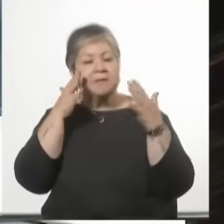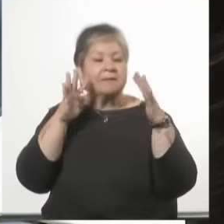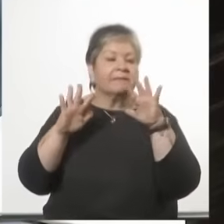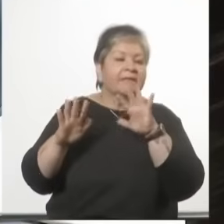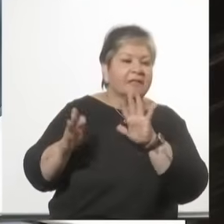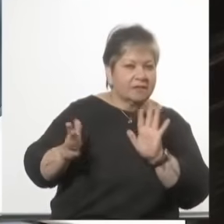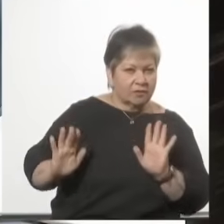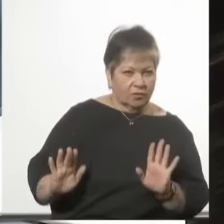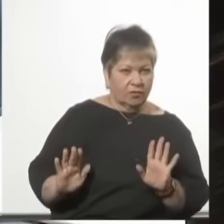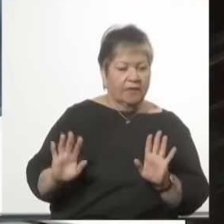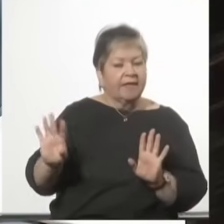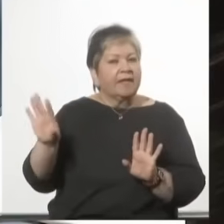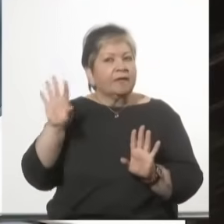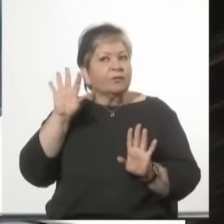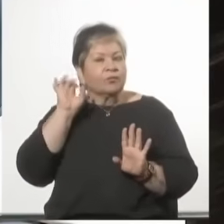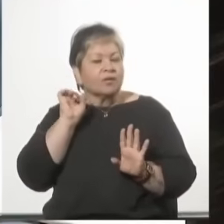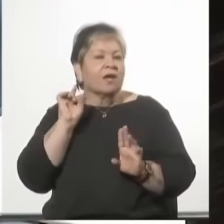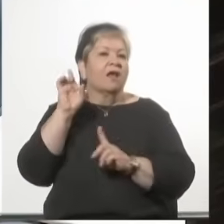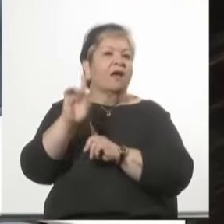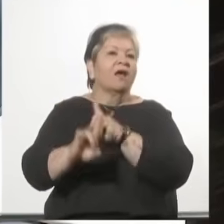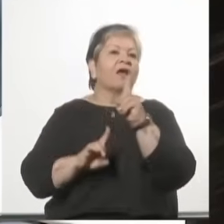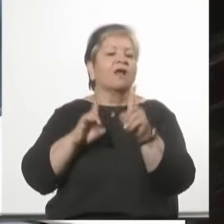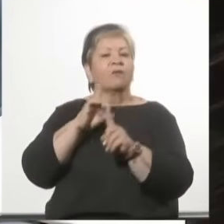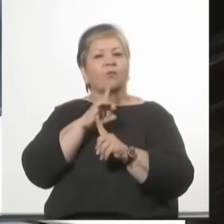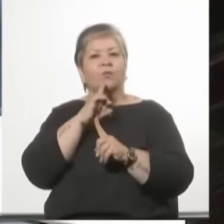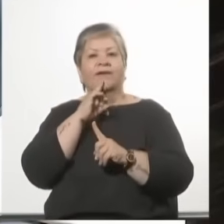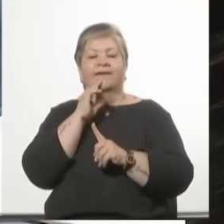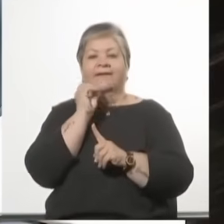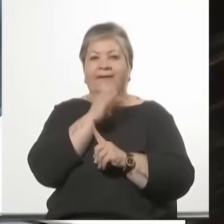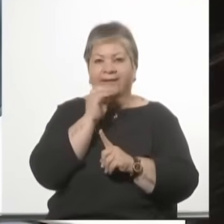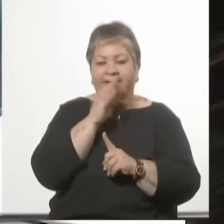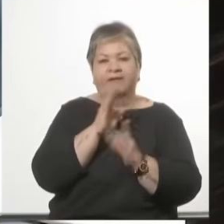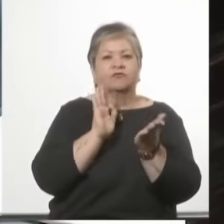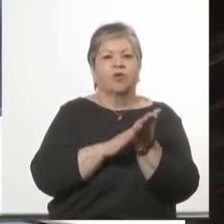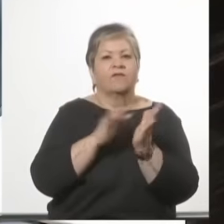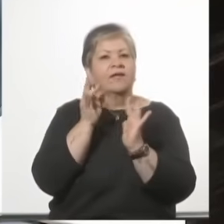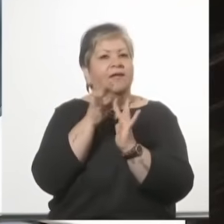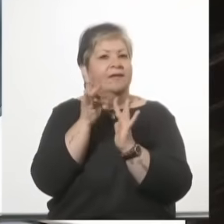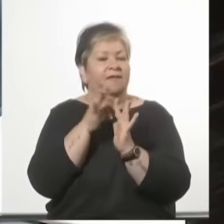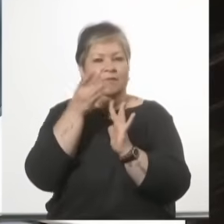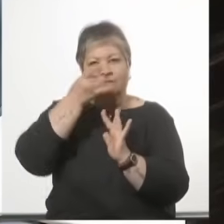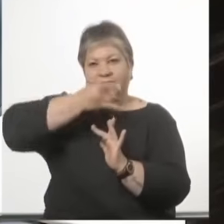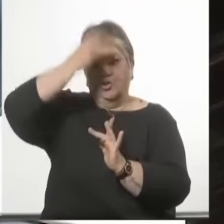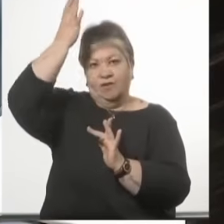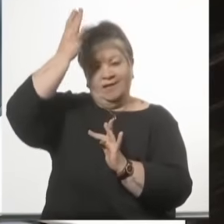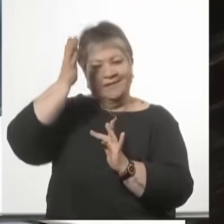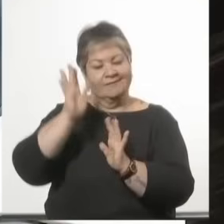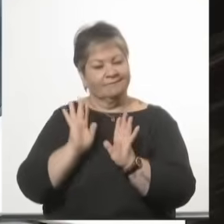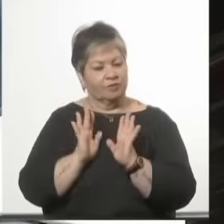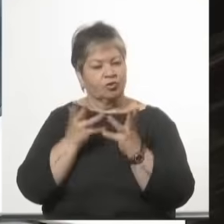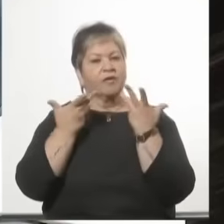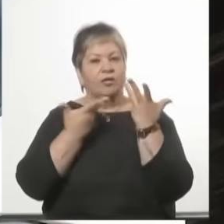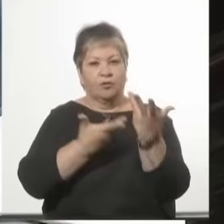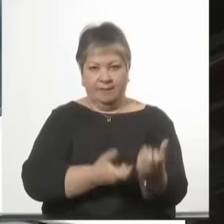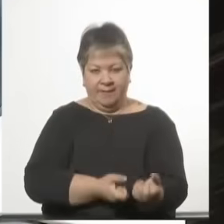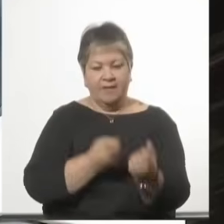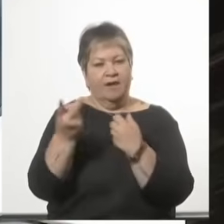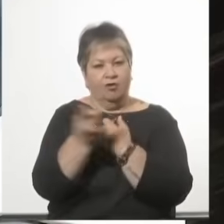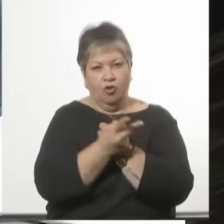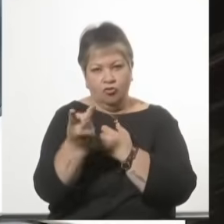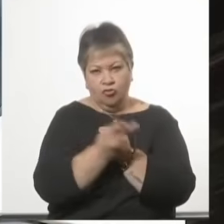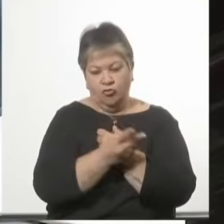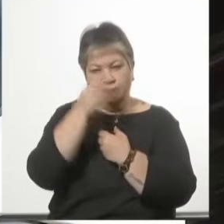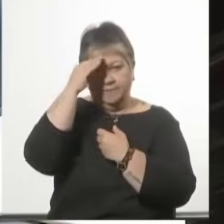momento escuchar algún tipo de agravio hacia su calidad profesional, y quiero respaldarlo profundamente. Nos